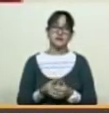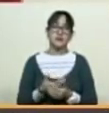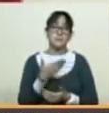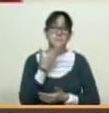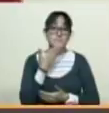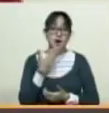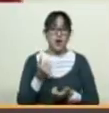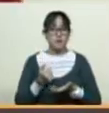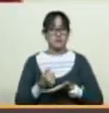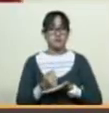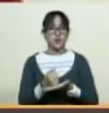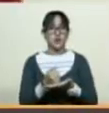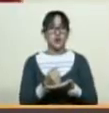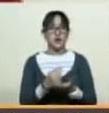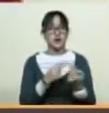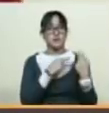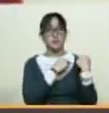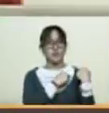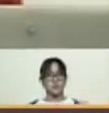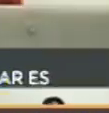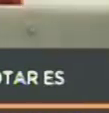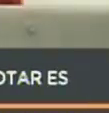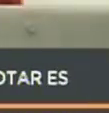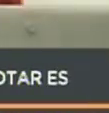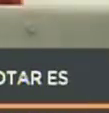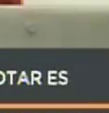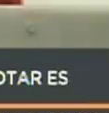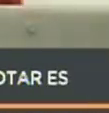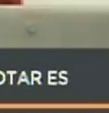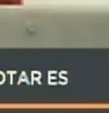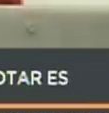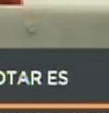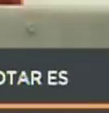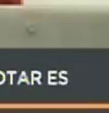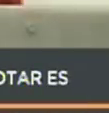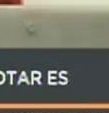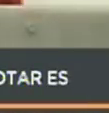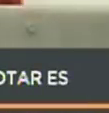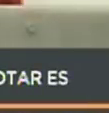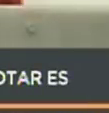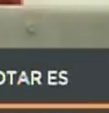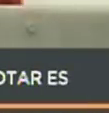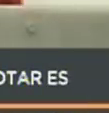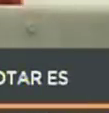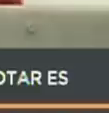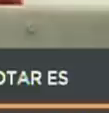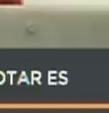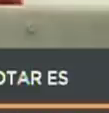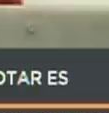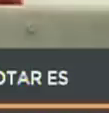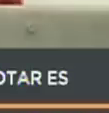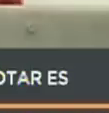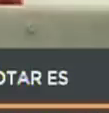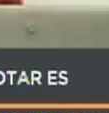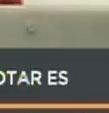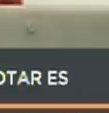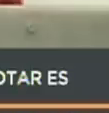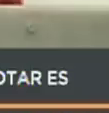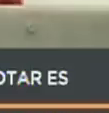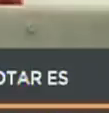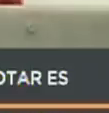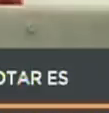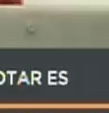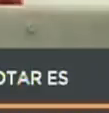mejor contribución responsable que pueden hacer los medios de comunicación para contribuir al proceso